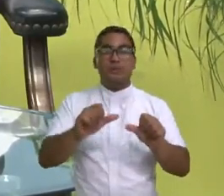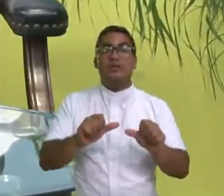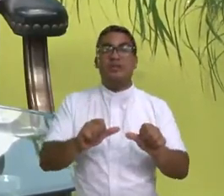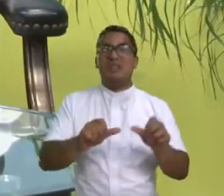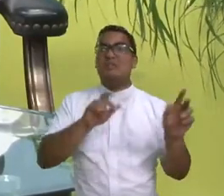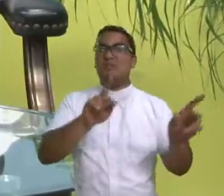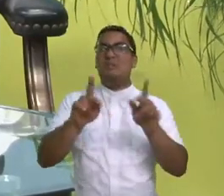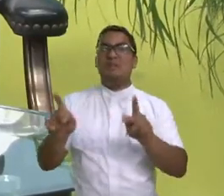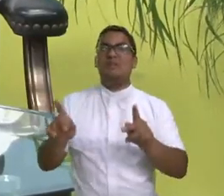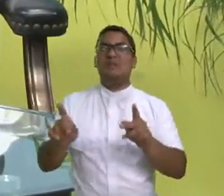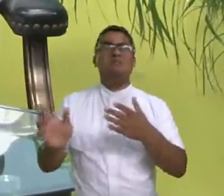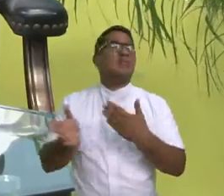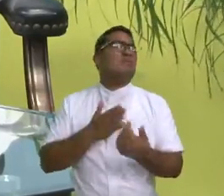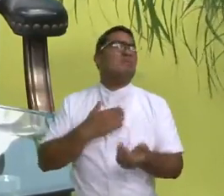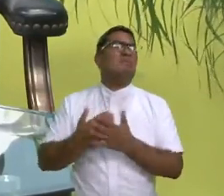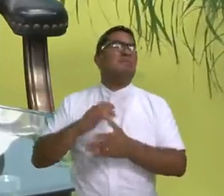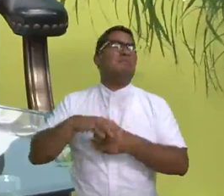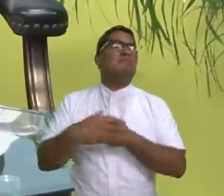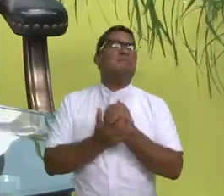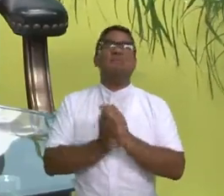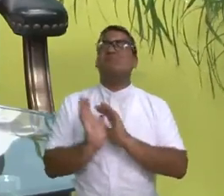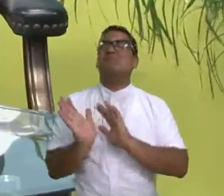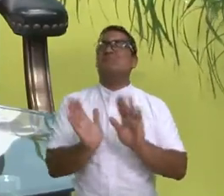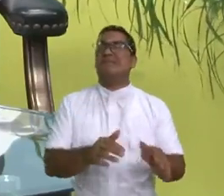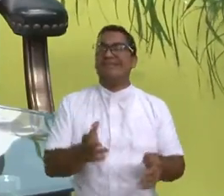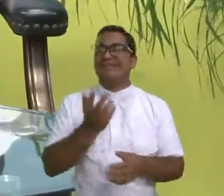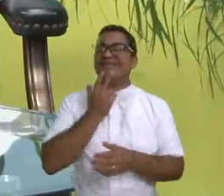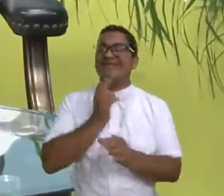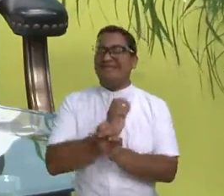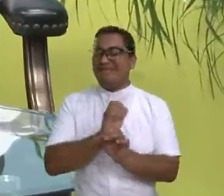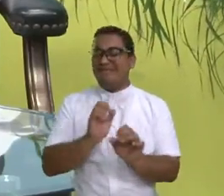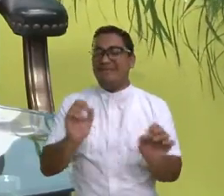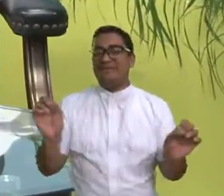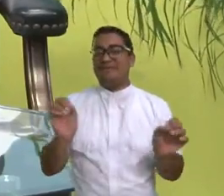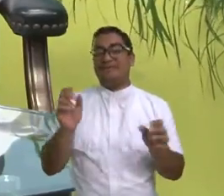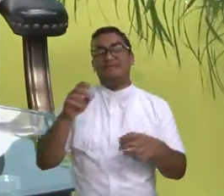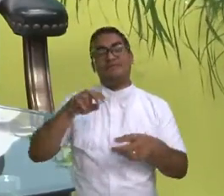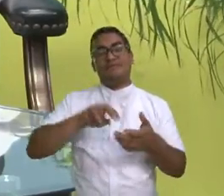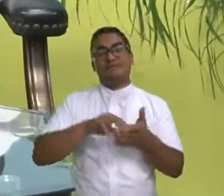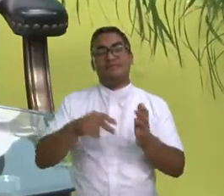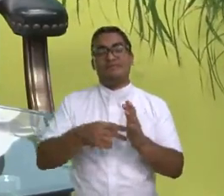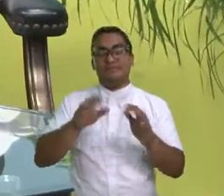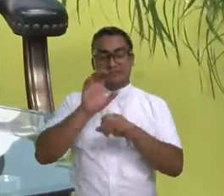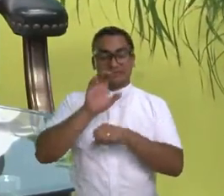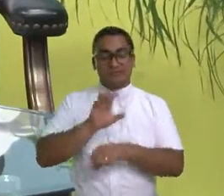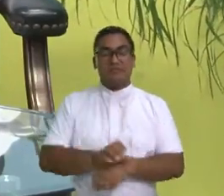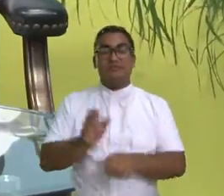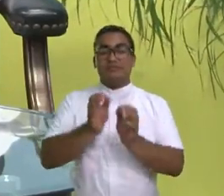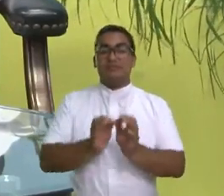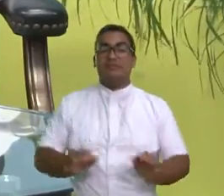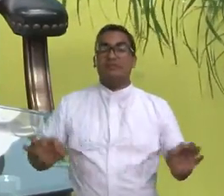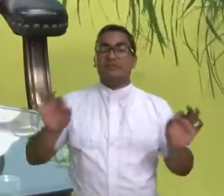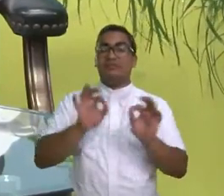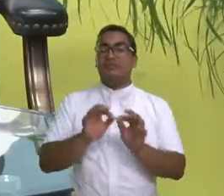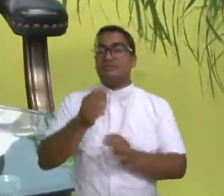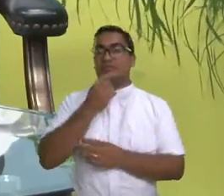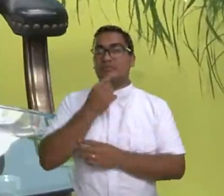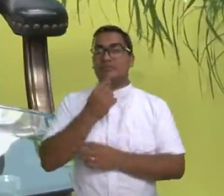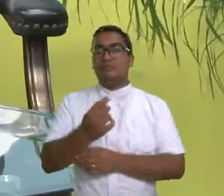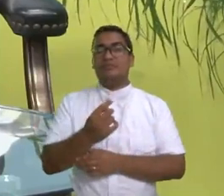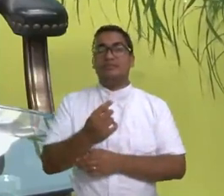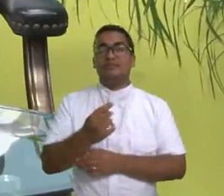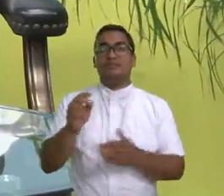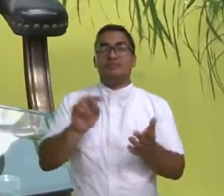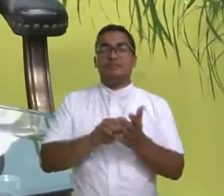otras personas que no, que todavía no han inculcado bien ese hábito, ¿verdad? Entonces nosotros por eso insistimos, porque con